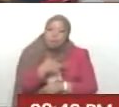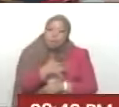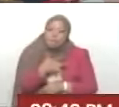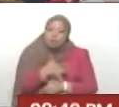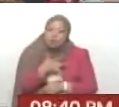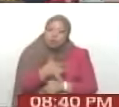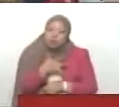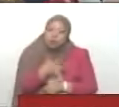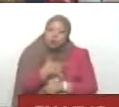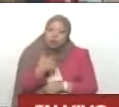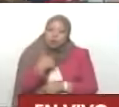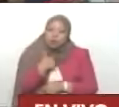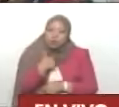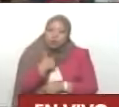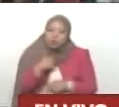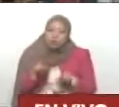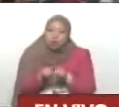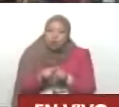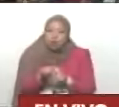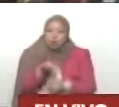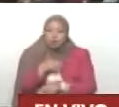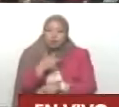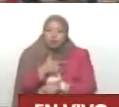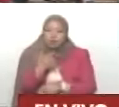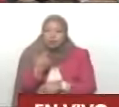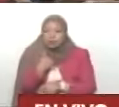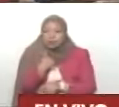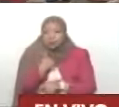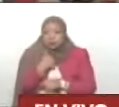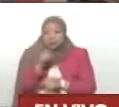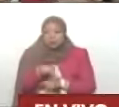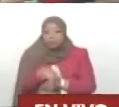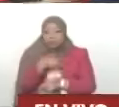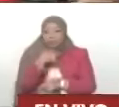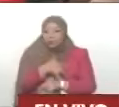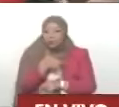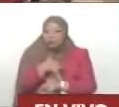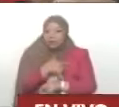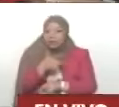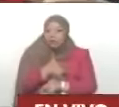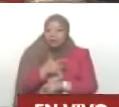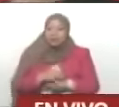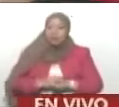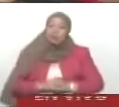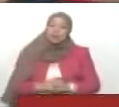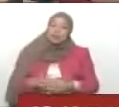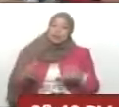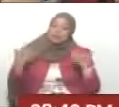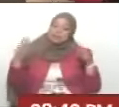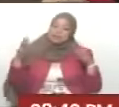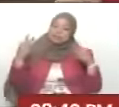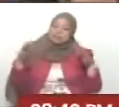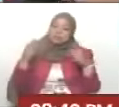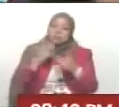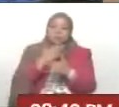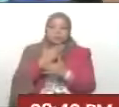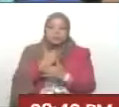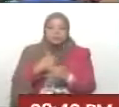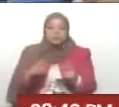como lo estoy ahorita, presidente. ¿Verdad? Yo me alegro mucho de haberte